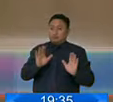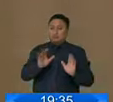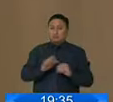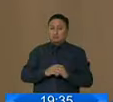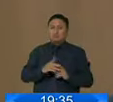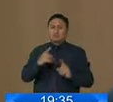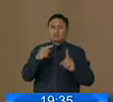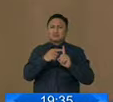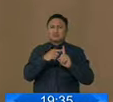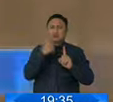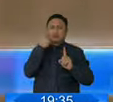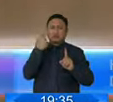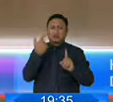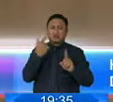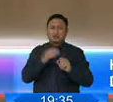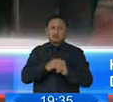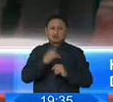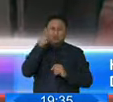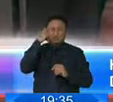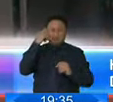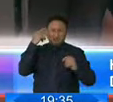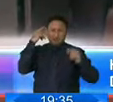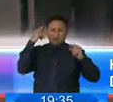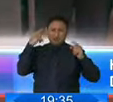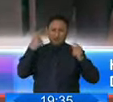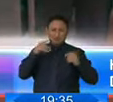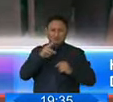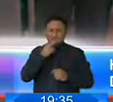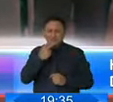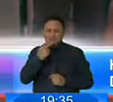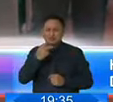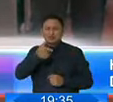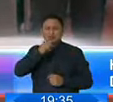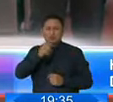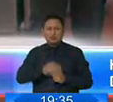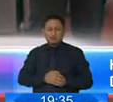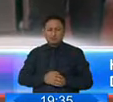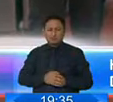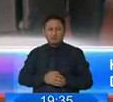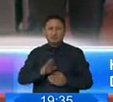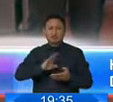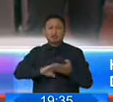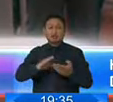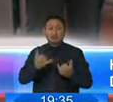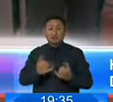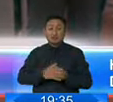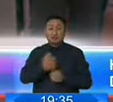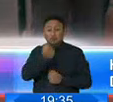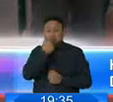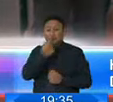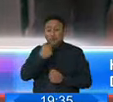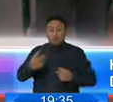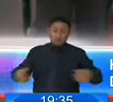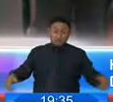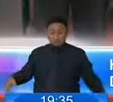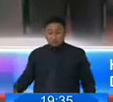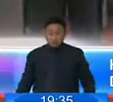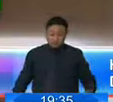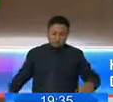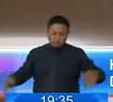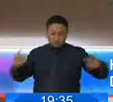como no muy consciente, olía un poco alcohol y nos dijo que había tomado muchas pastillas para el